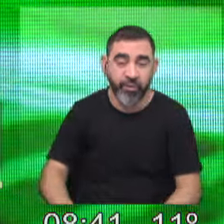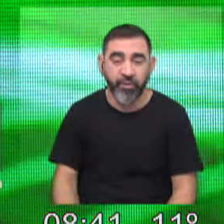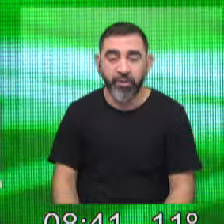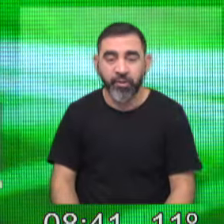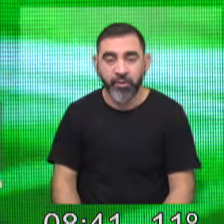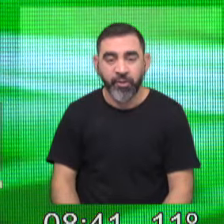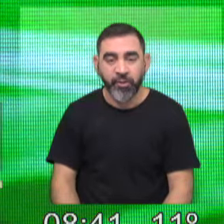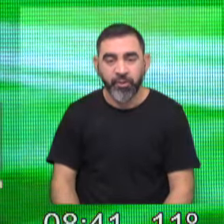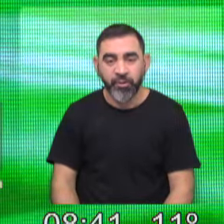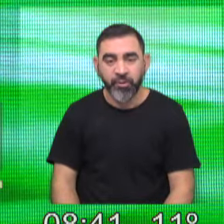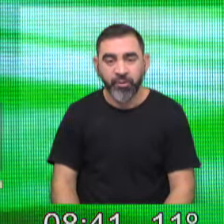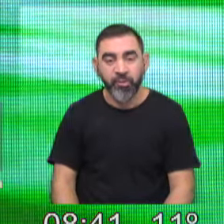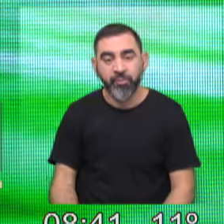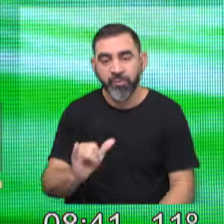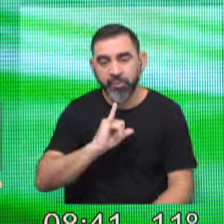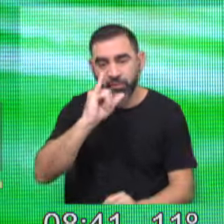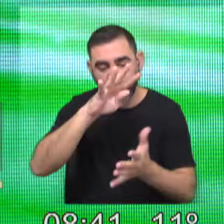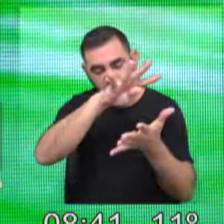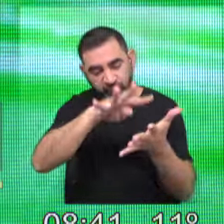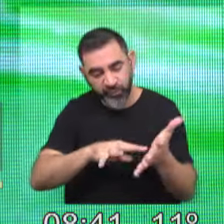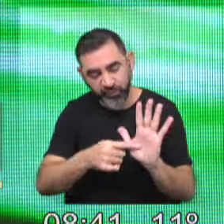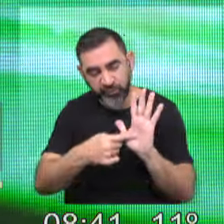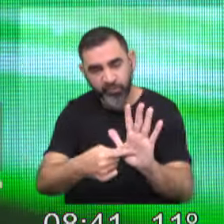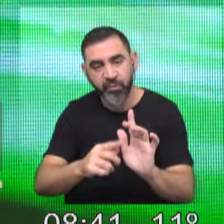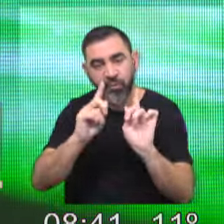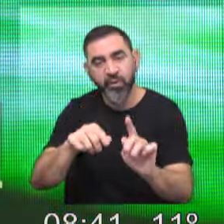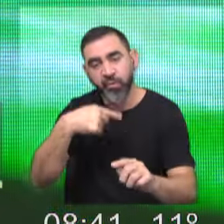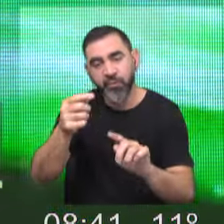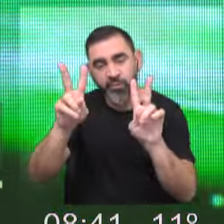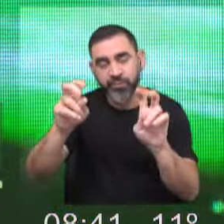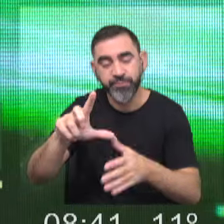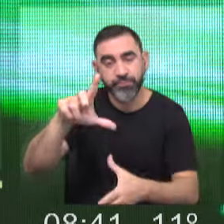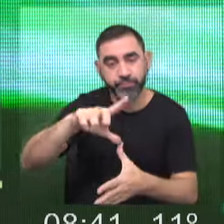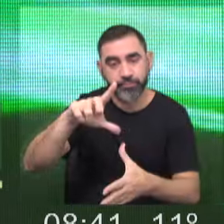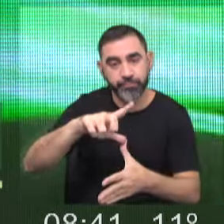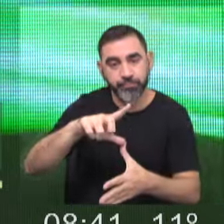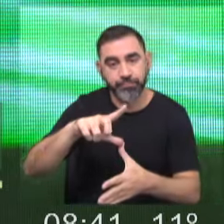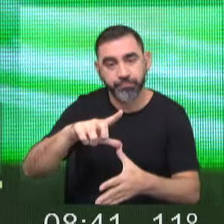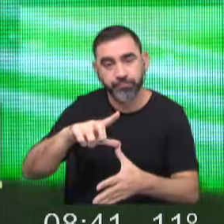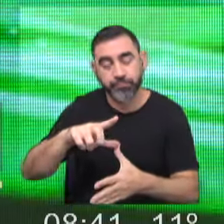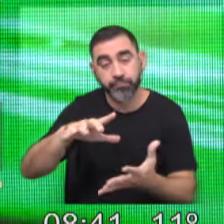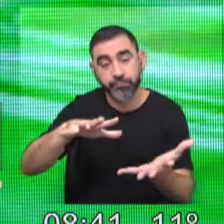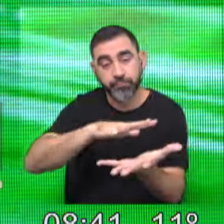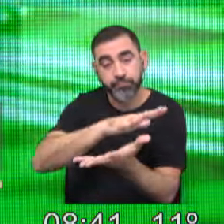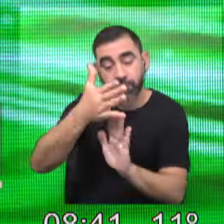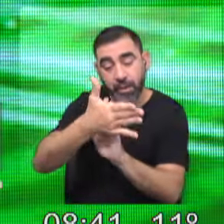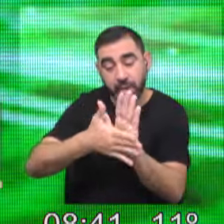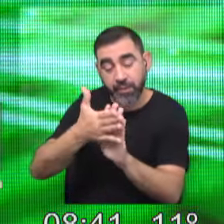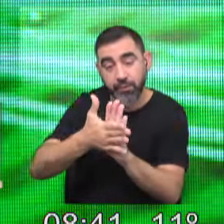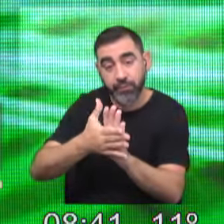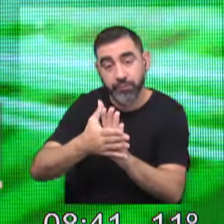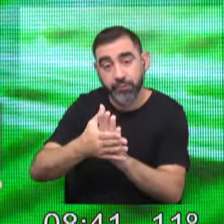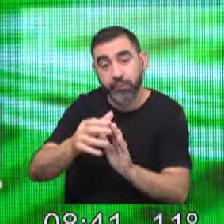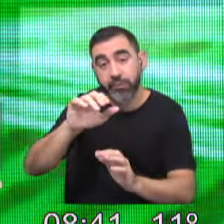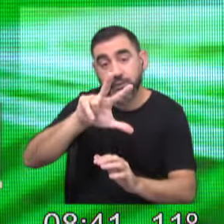Ahora, si tú miras el informe también te señala otro aspecto de América Latina, que es que la región hoy se está dividiendo